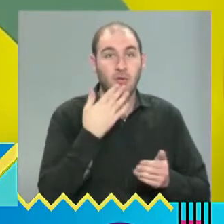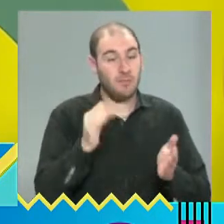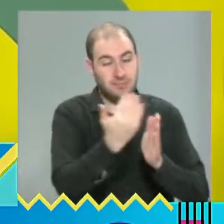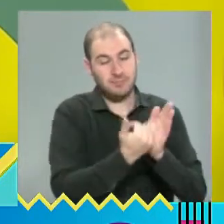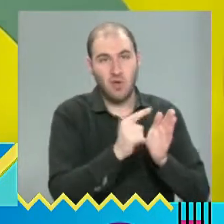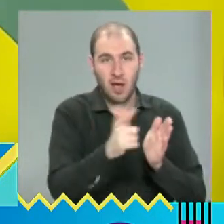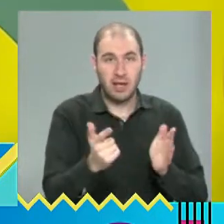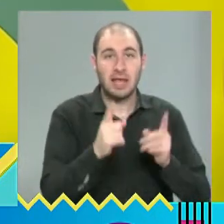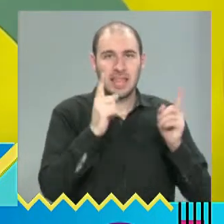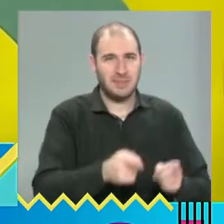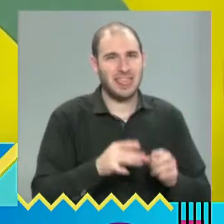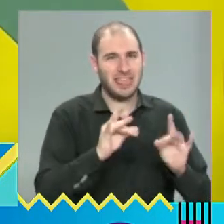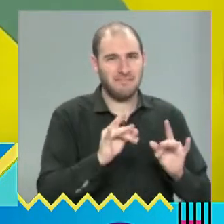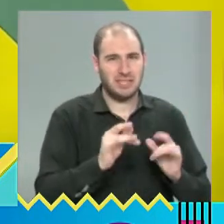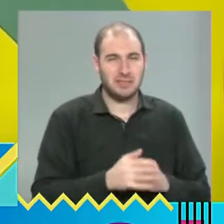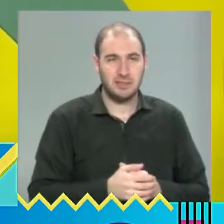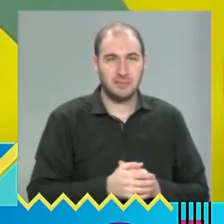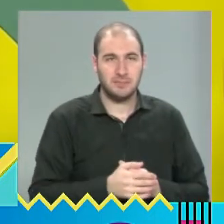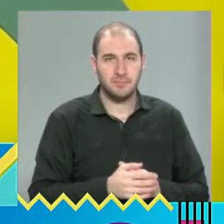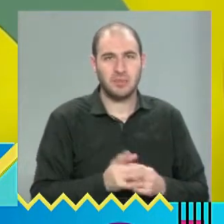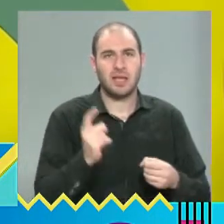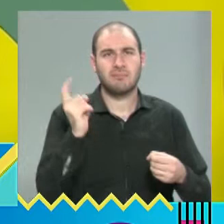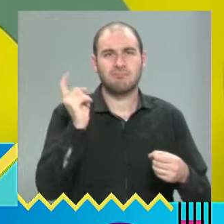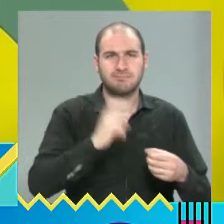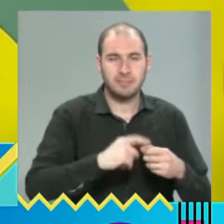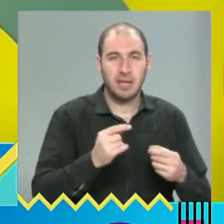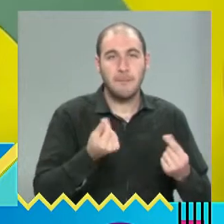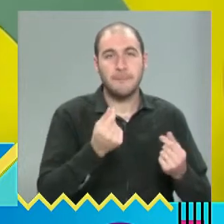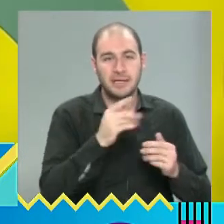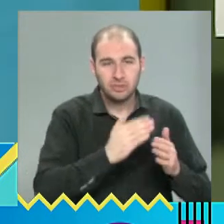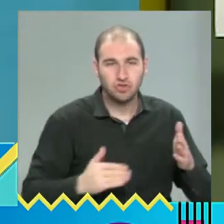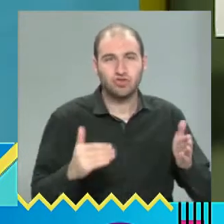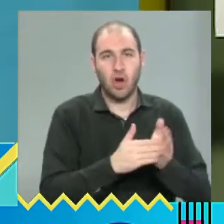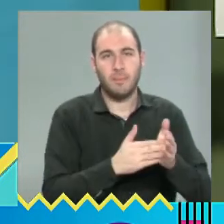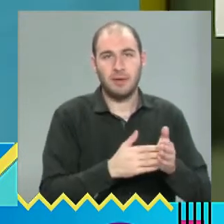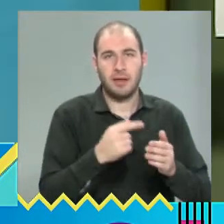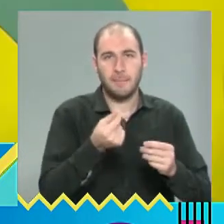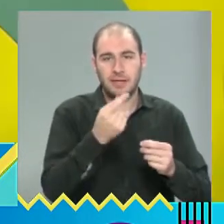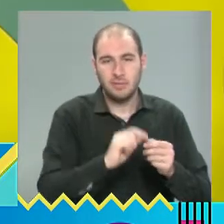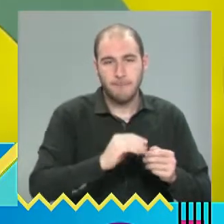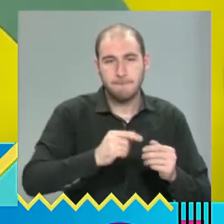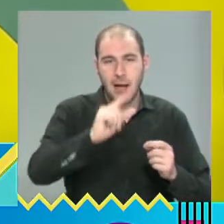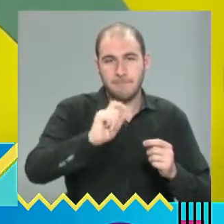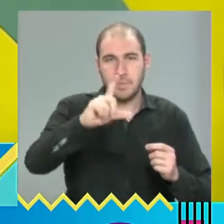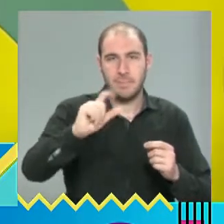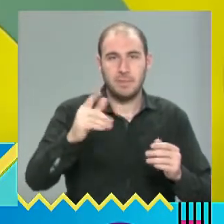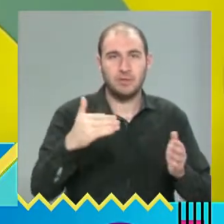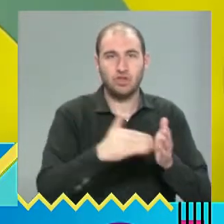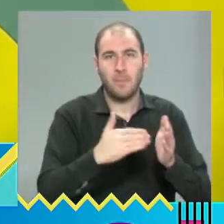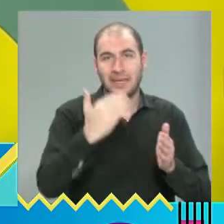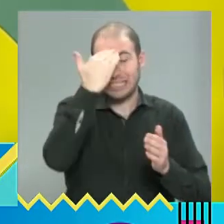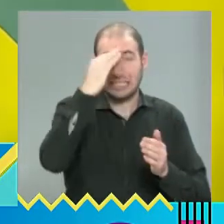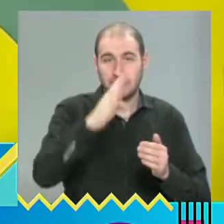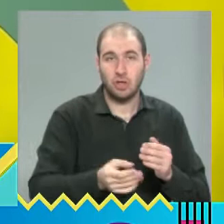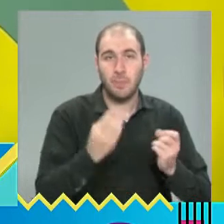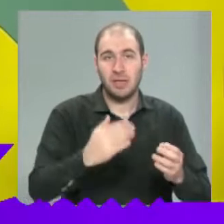cumpliendo. Y también es muy difícil anclar expectativas de precios, que no se remarquen precios más allá del 15,